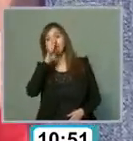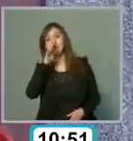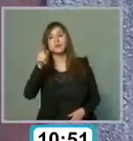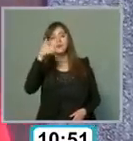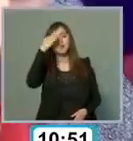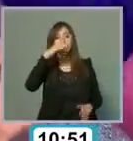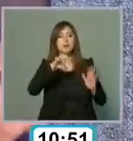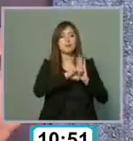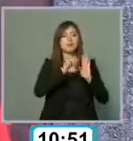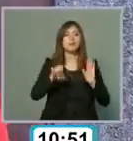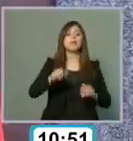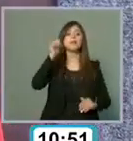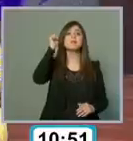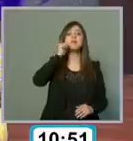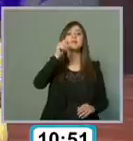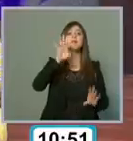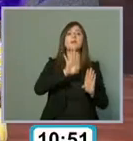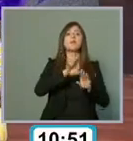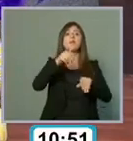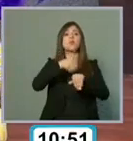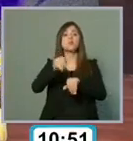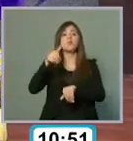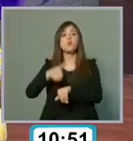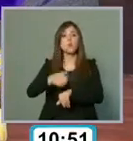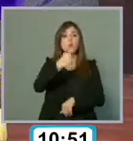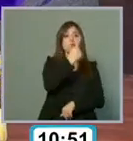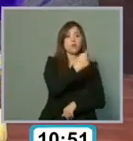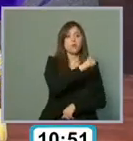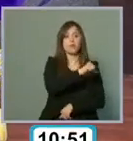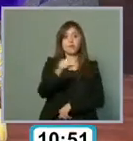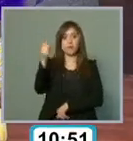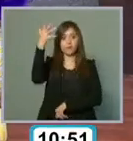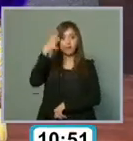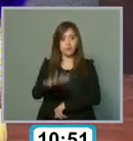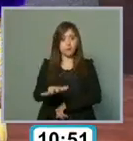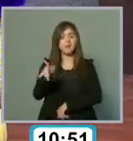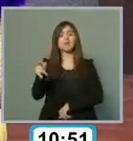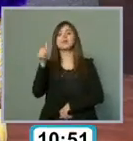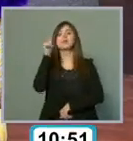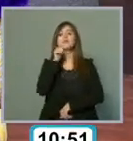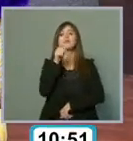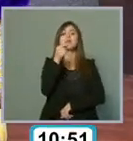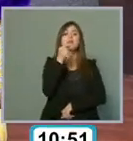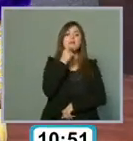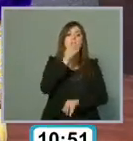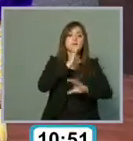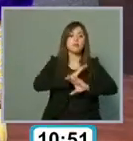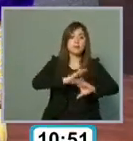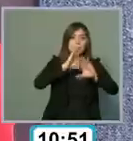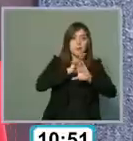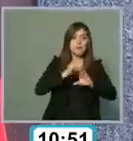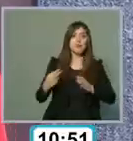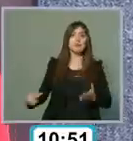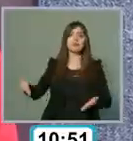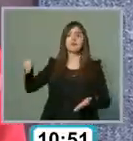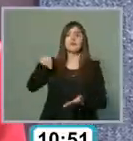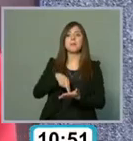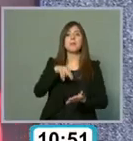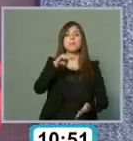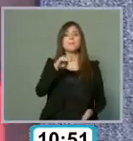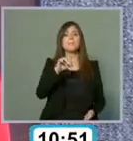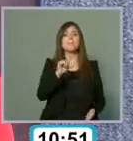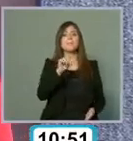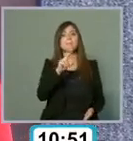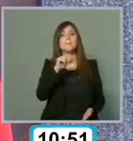Cuenta Ujú, 1, 2, dos, 3, tres. hasta el 10, le Un, encanta dos. contar. Ujú. Y los papás la cantan, los niños también. Y tenemos al personaje de Mariana, que está precioso,